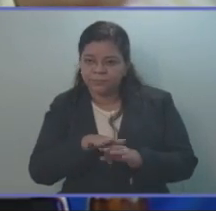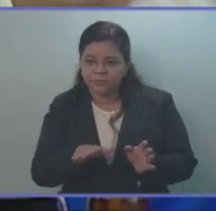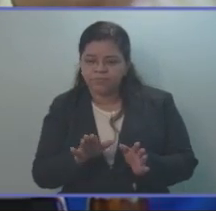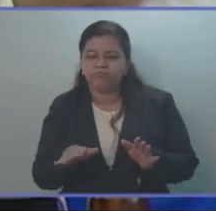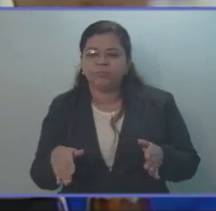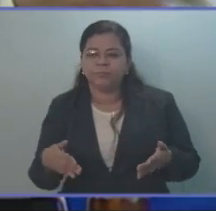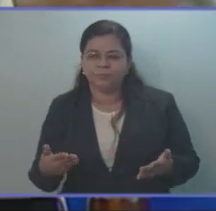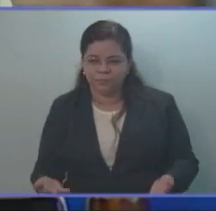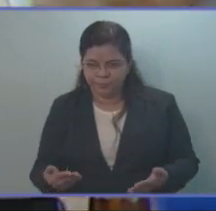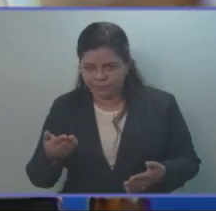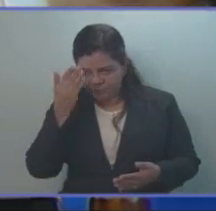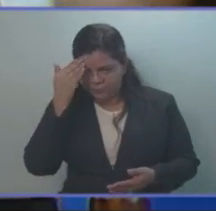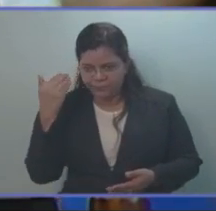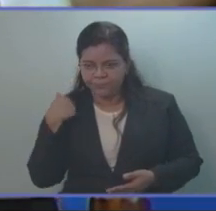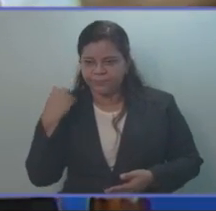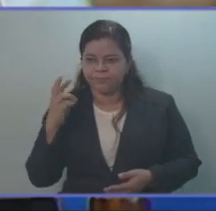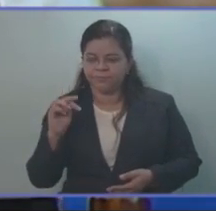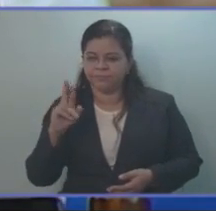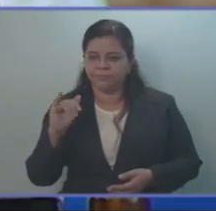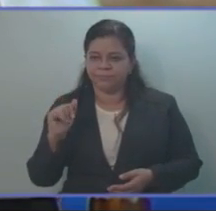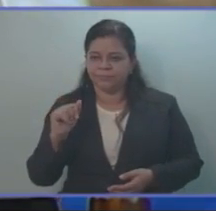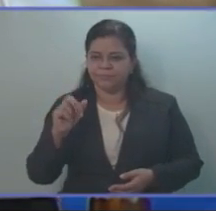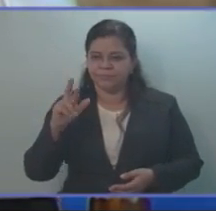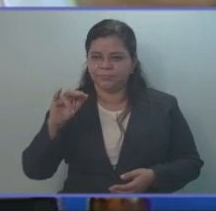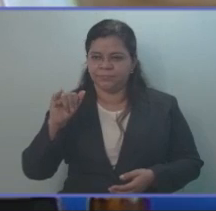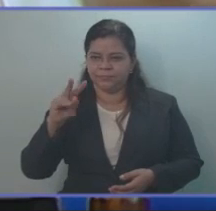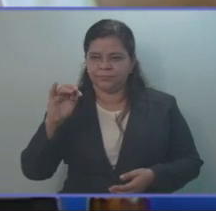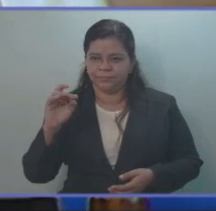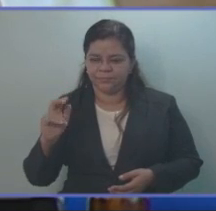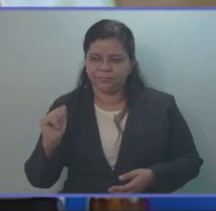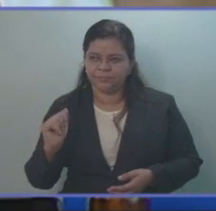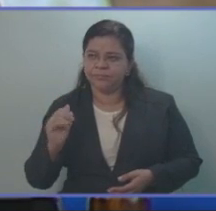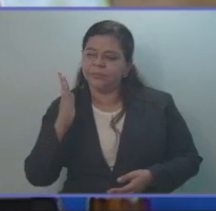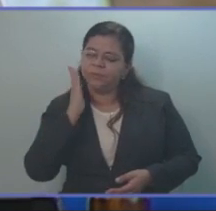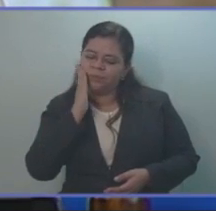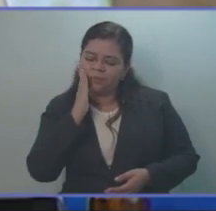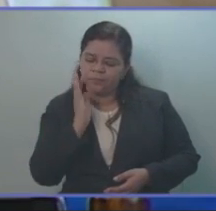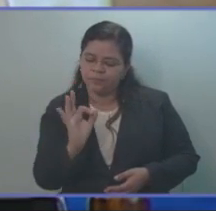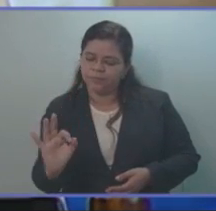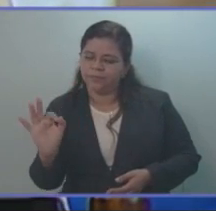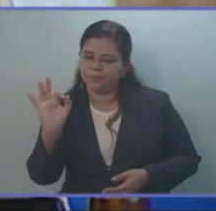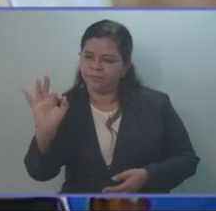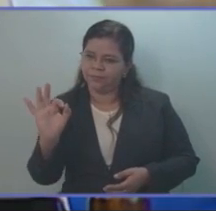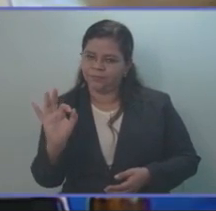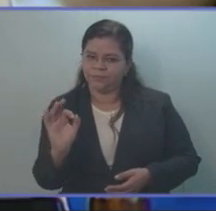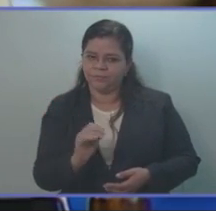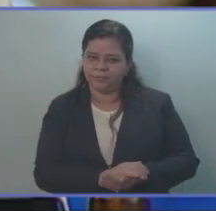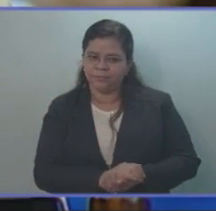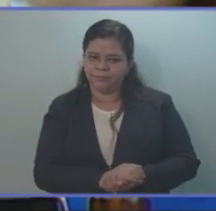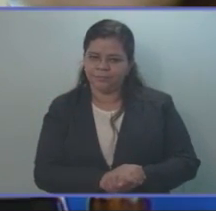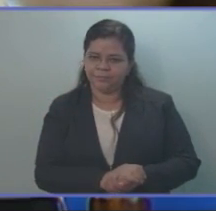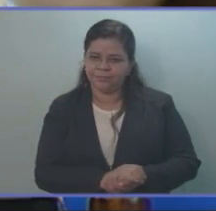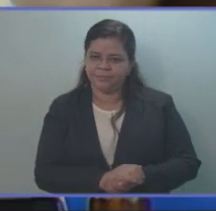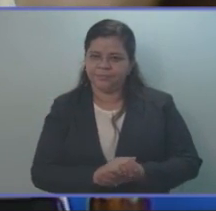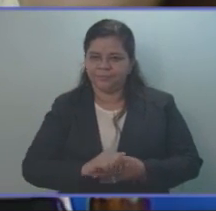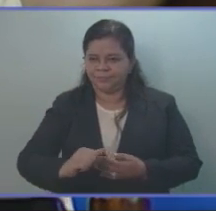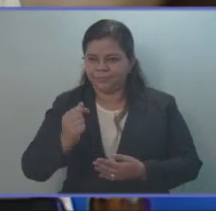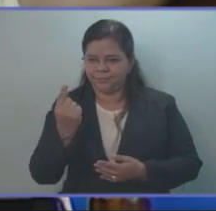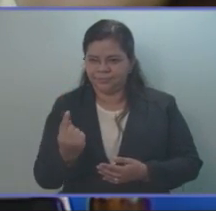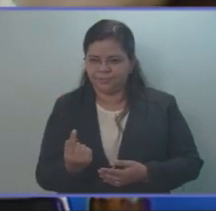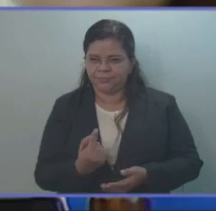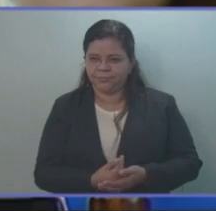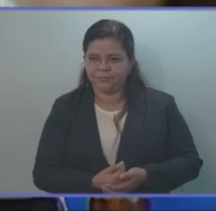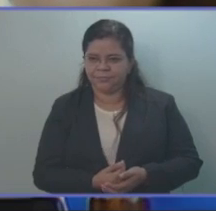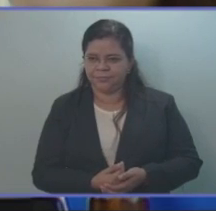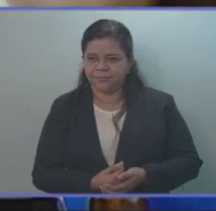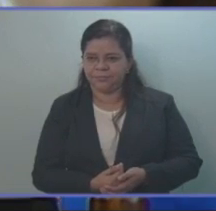de la señora María Elena Rivera, una madre ejemplar, una persona altruista y